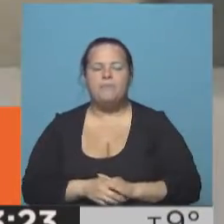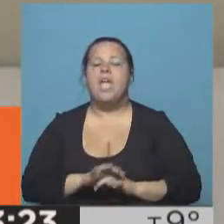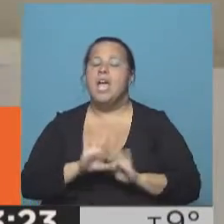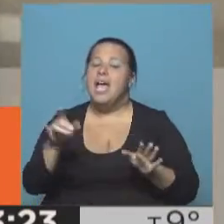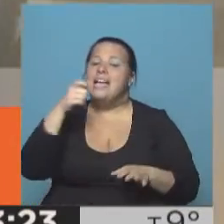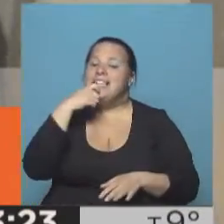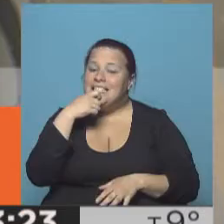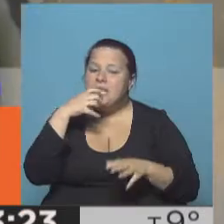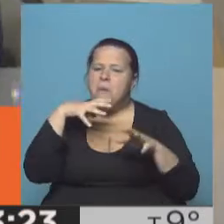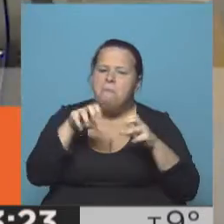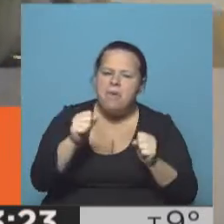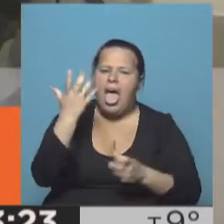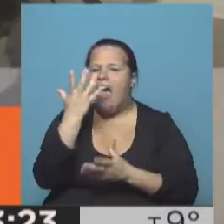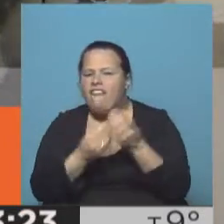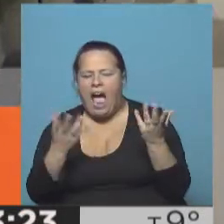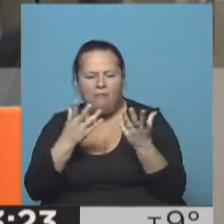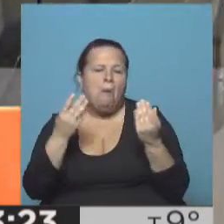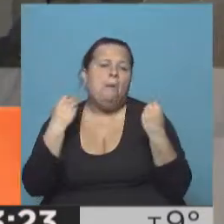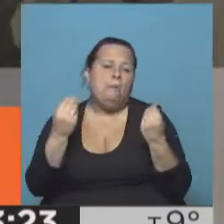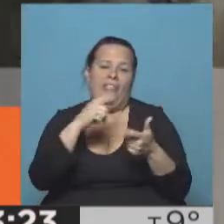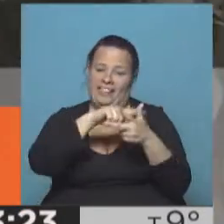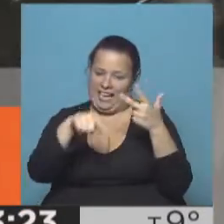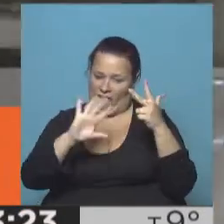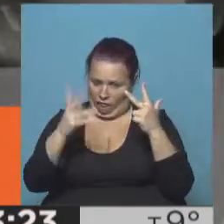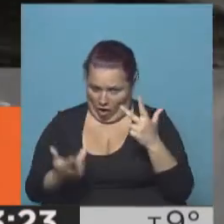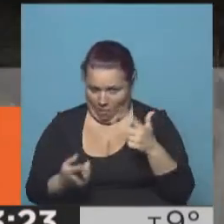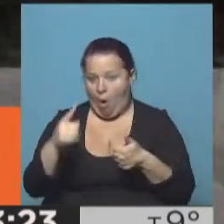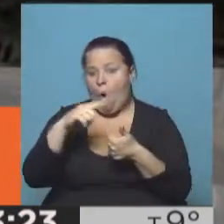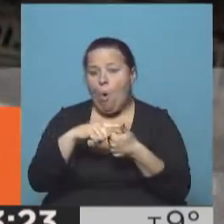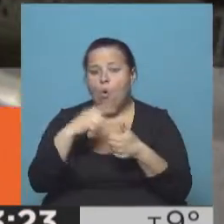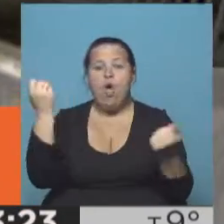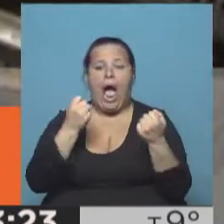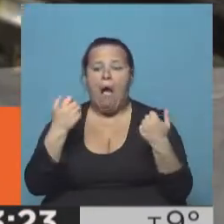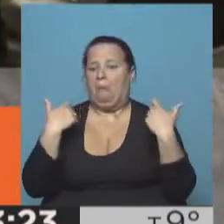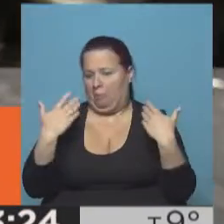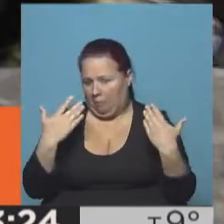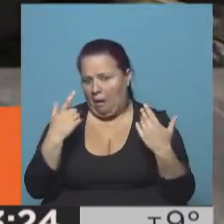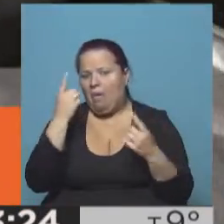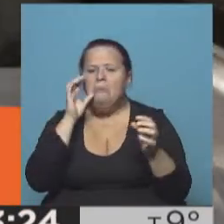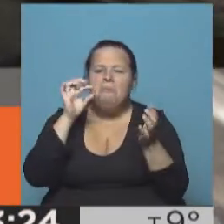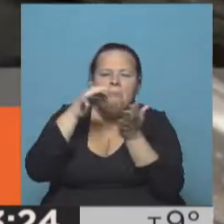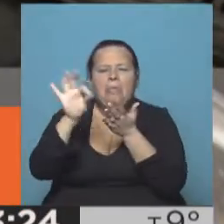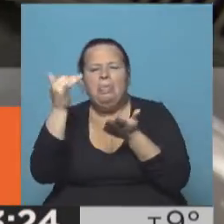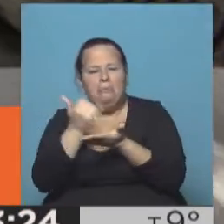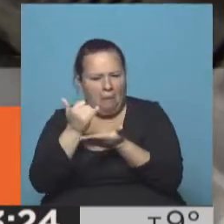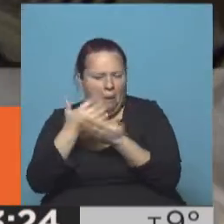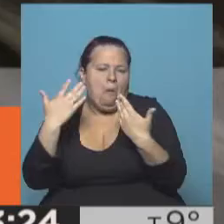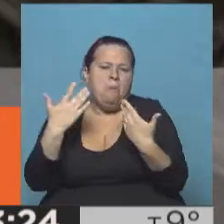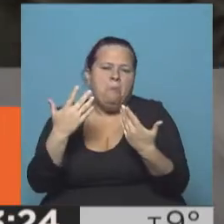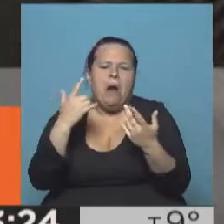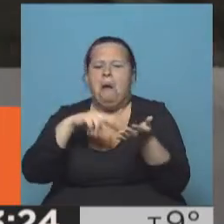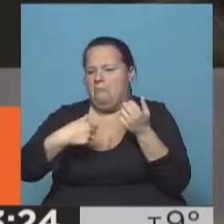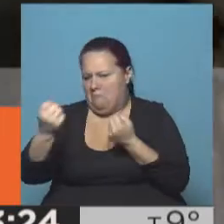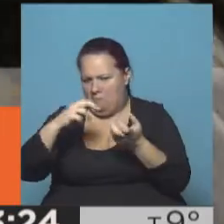en el caso de detectarse una falla por los resultados pueden ser 31 cuando está el vehículo que puede tener alguna observación puede circular sin